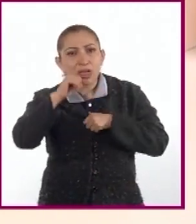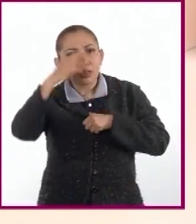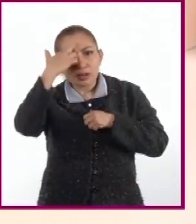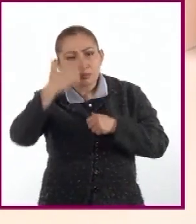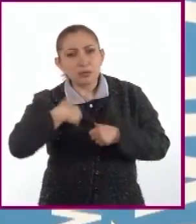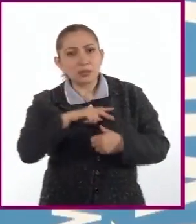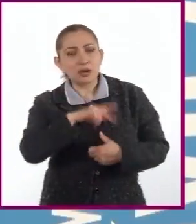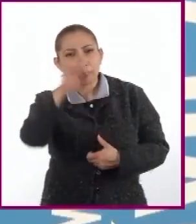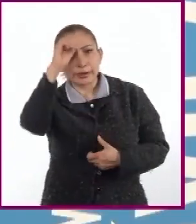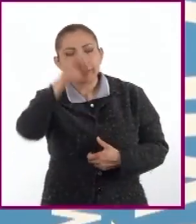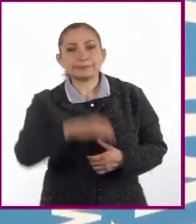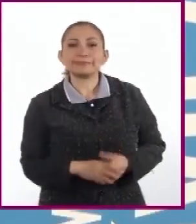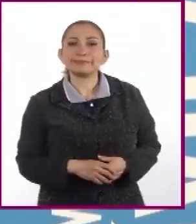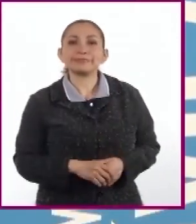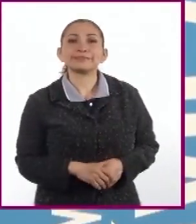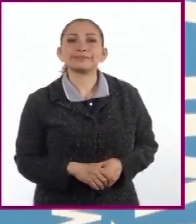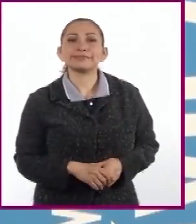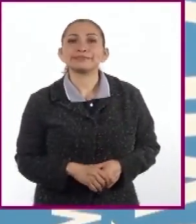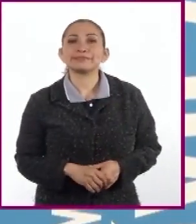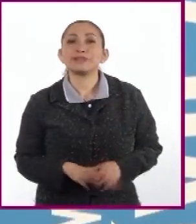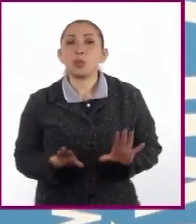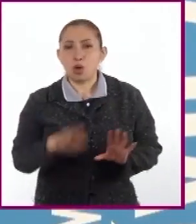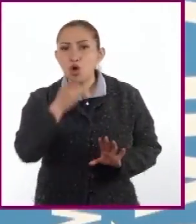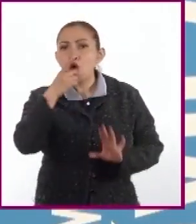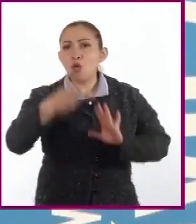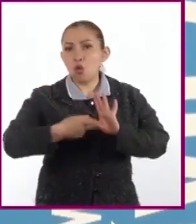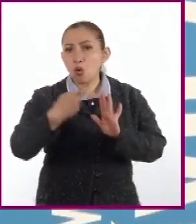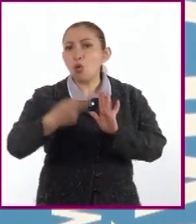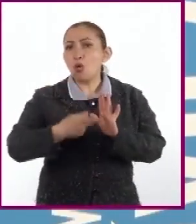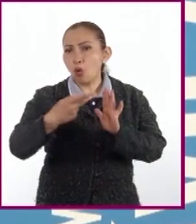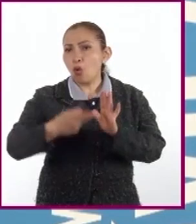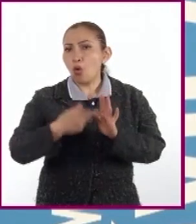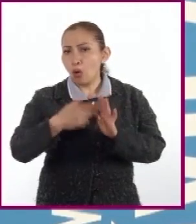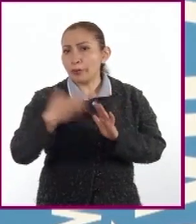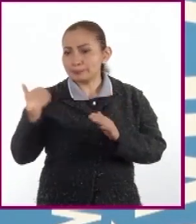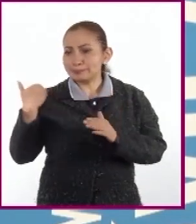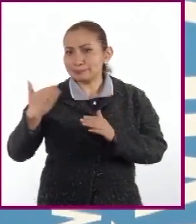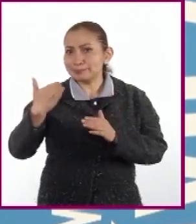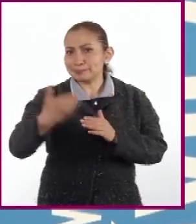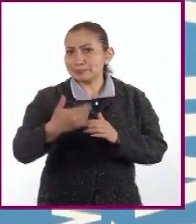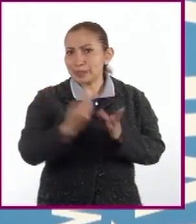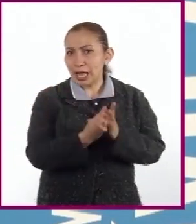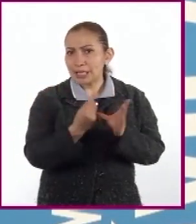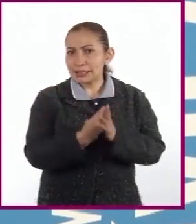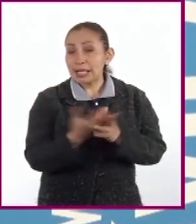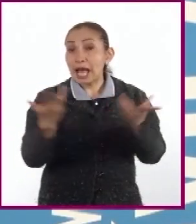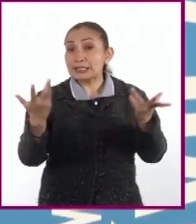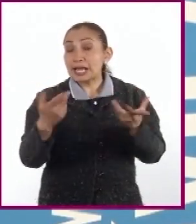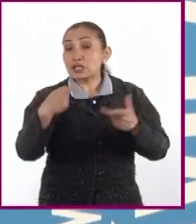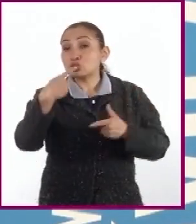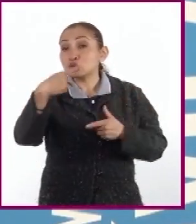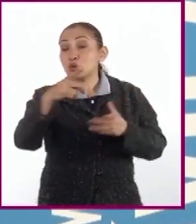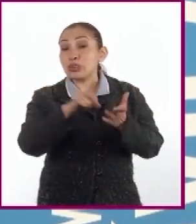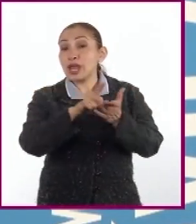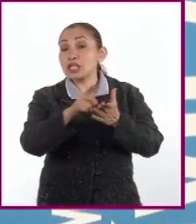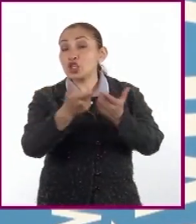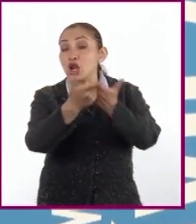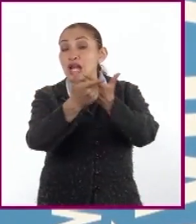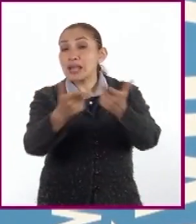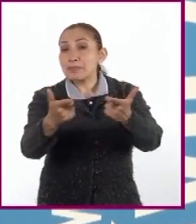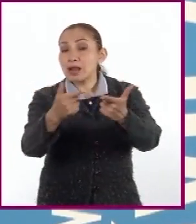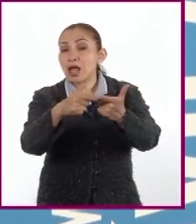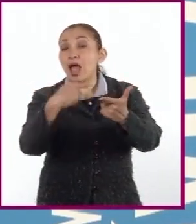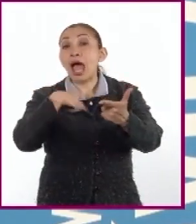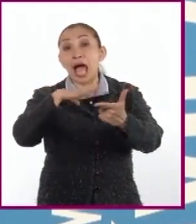su opinión. Como hemos repetido en varios momentos de esta sesión, ejercer el derecho a la libertad trae